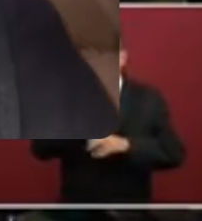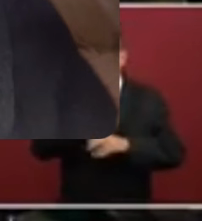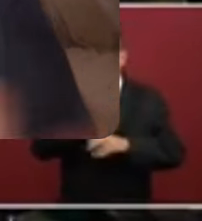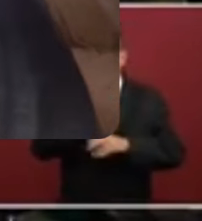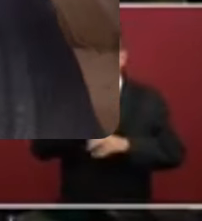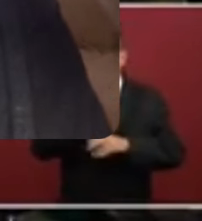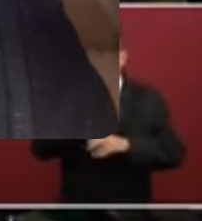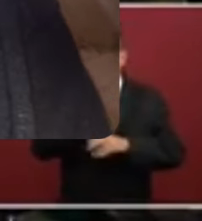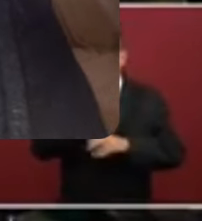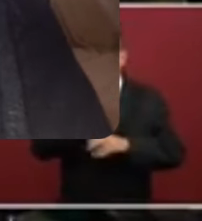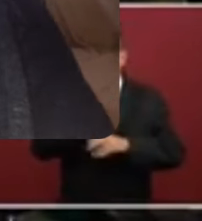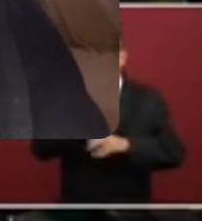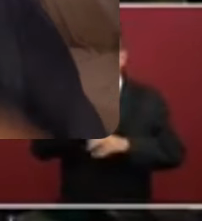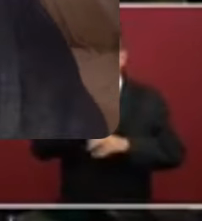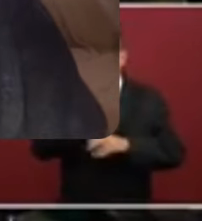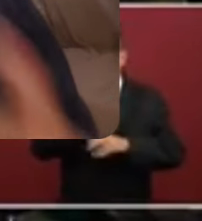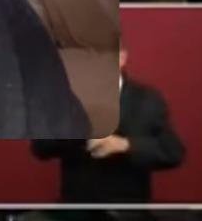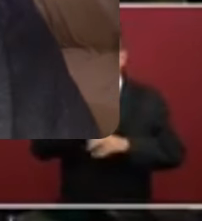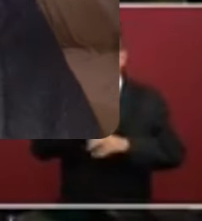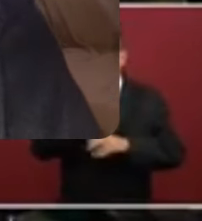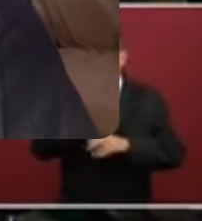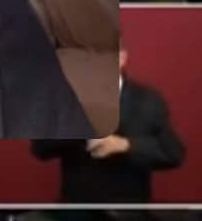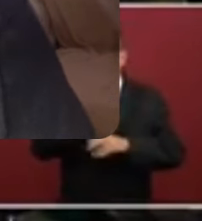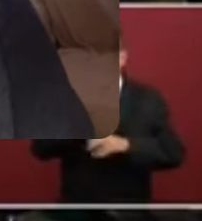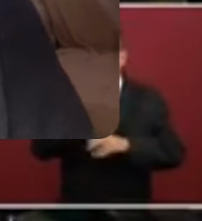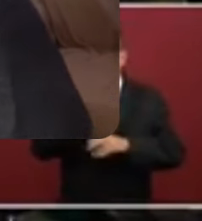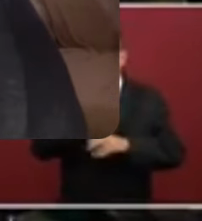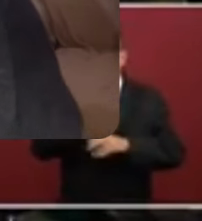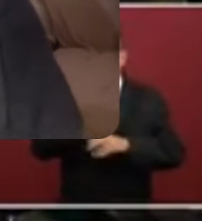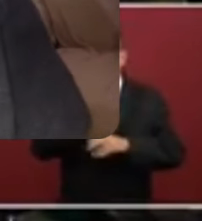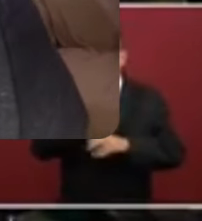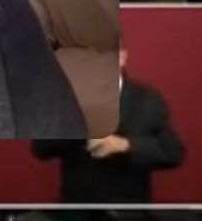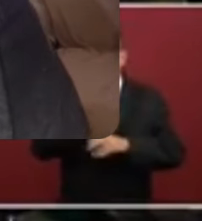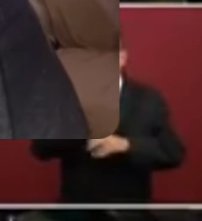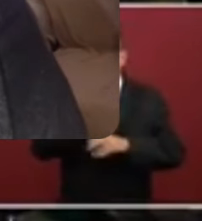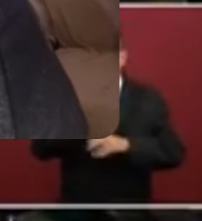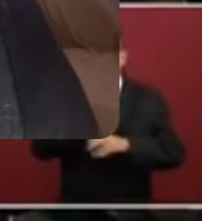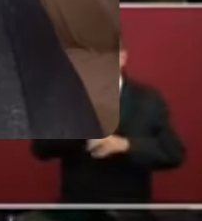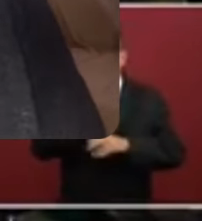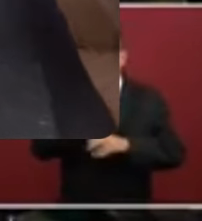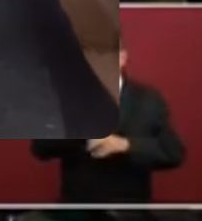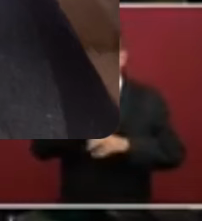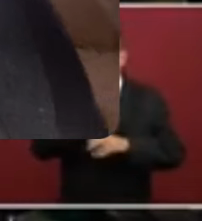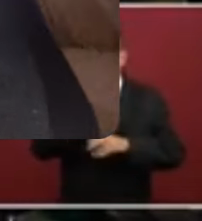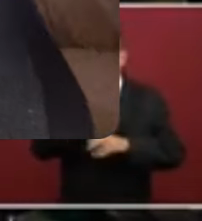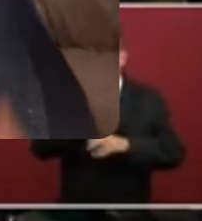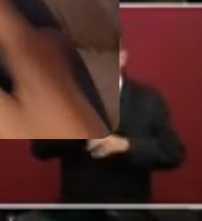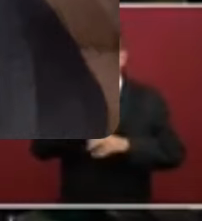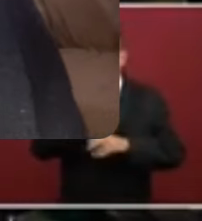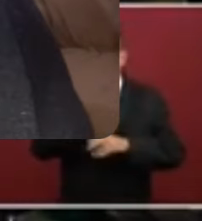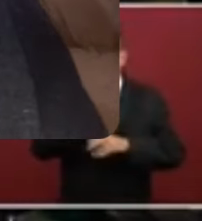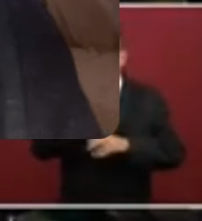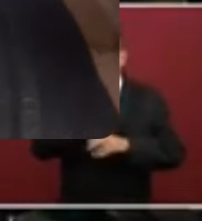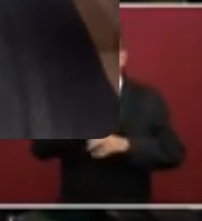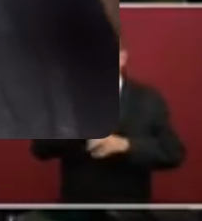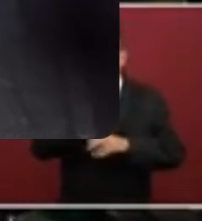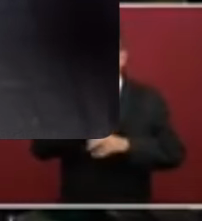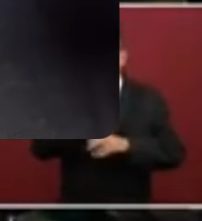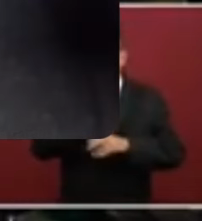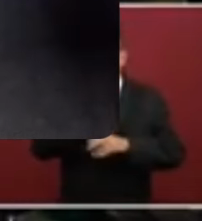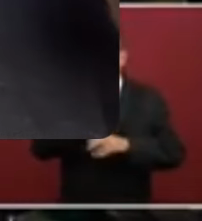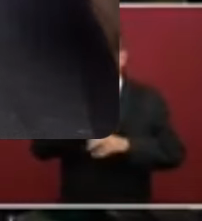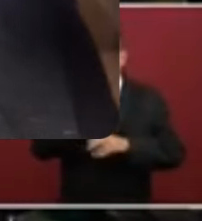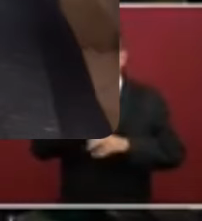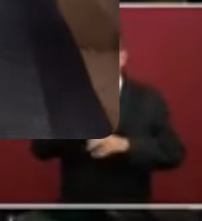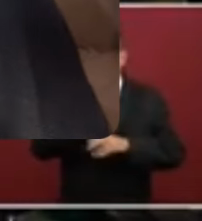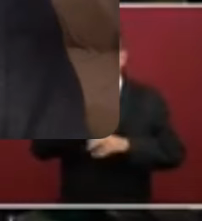Y pues no falta quien está por ahí diciendo, a ver, ¿cómo está este asunto? Y periodista le cuestiona, le pregunta al